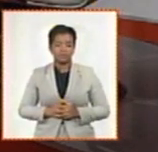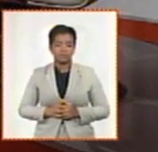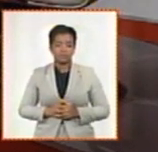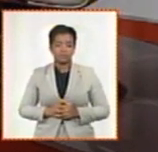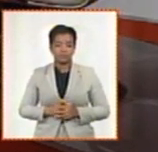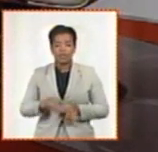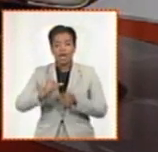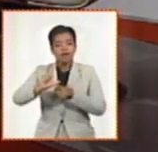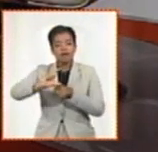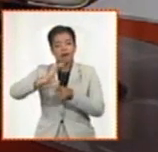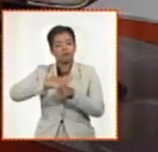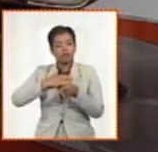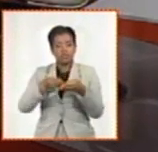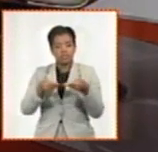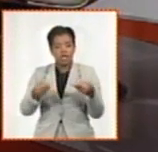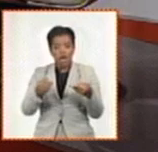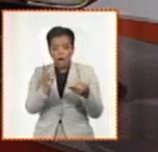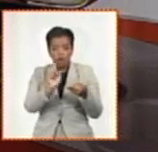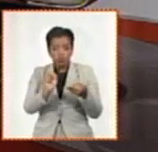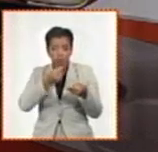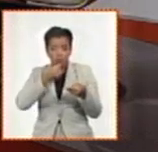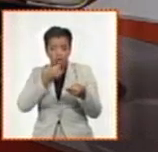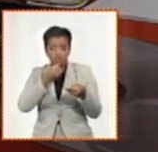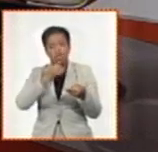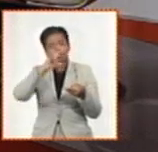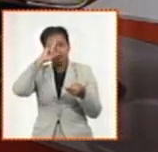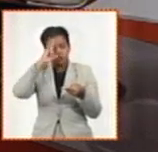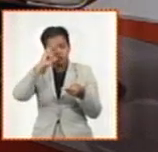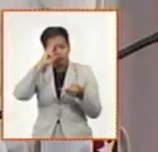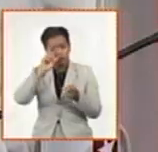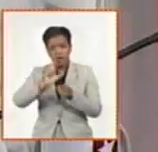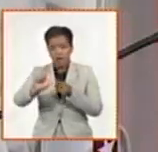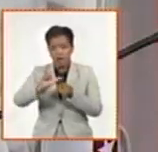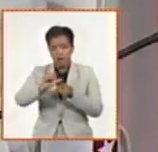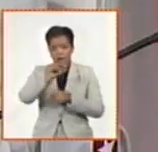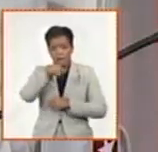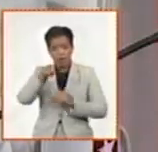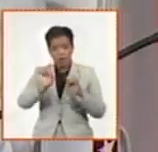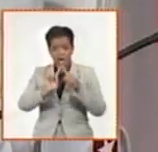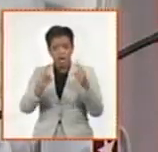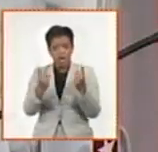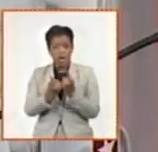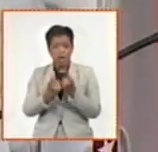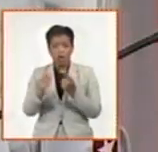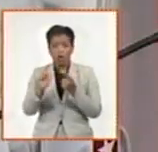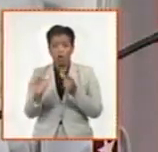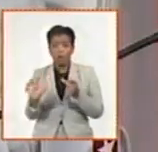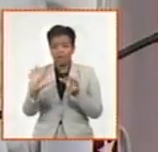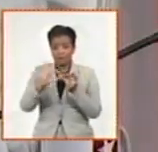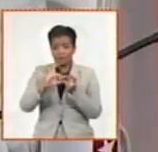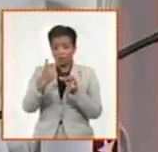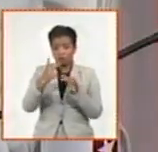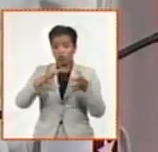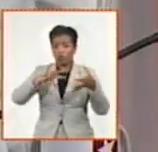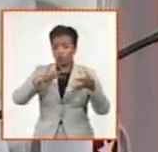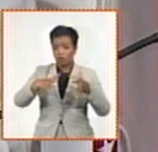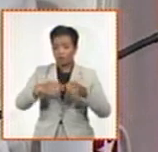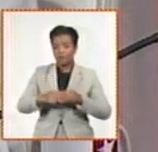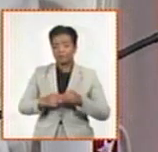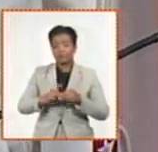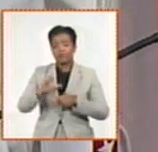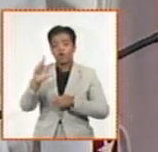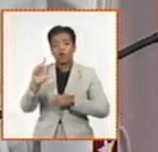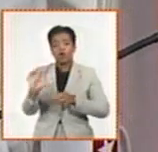no, ¿sí? Sí, cómo no. Todos los campesinos, cuando nosotros hablamos de cooperativa, tenemos dos modalidades de cooperativa. Claro,